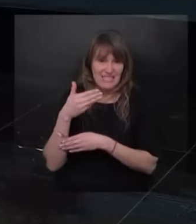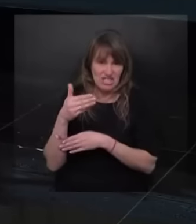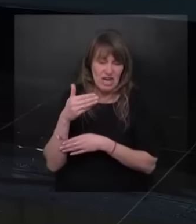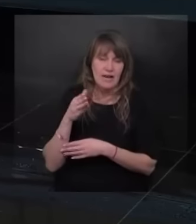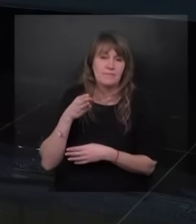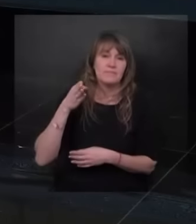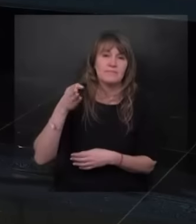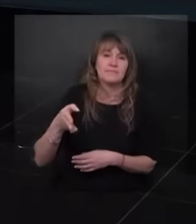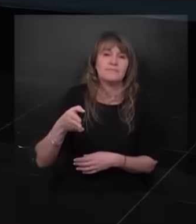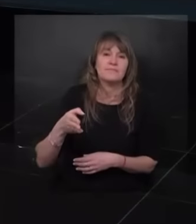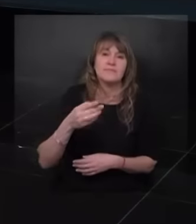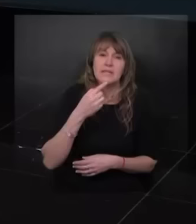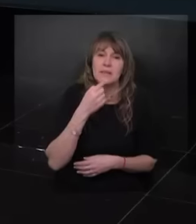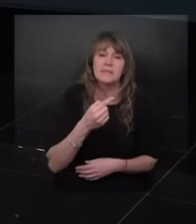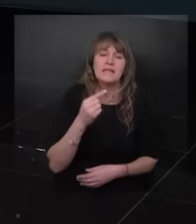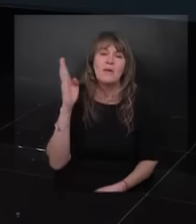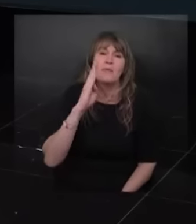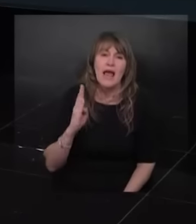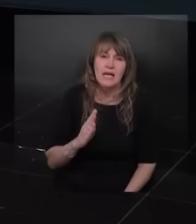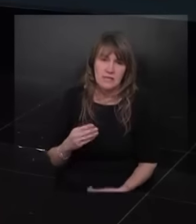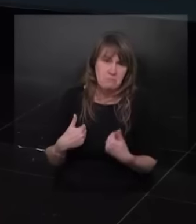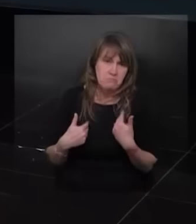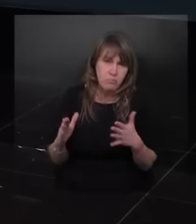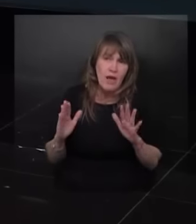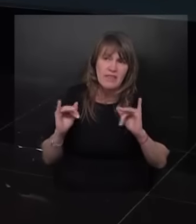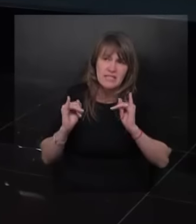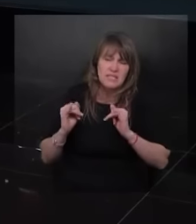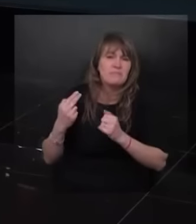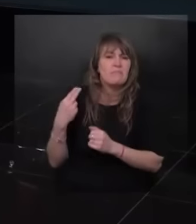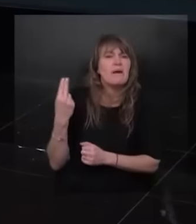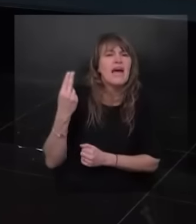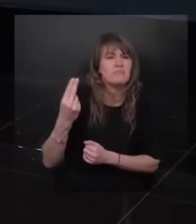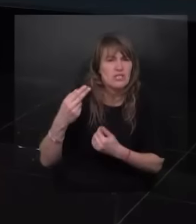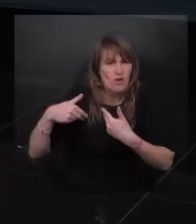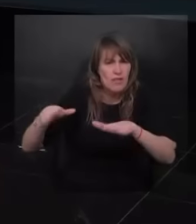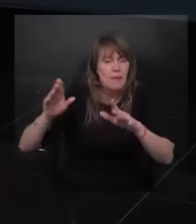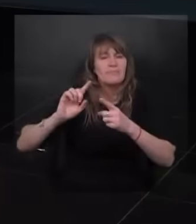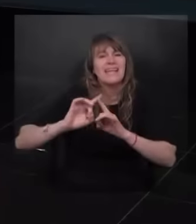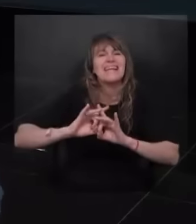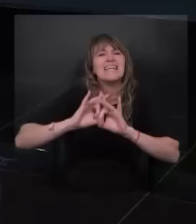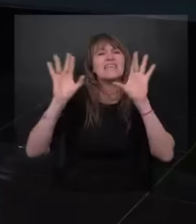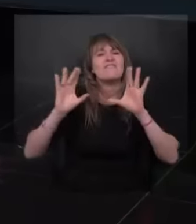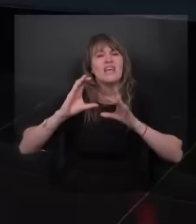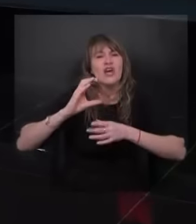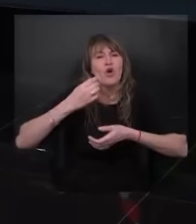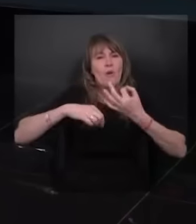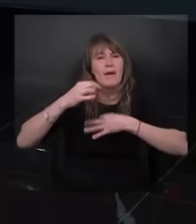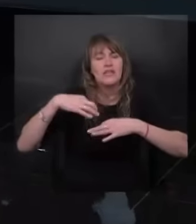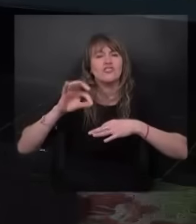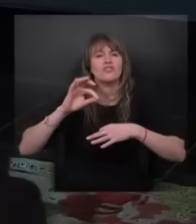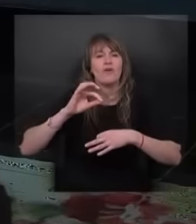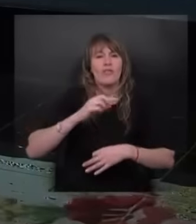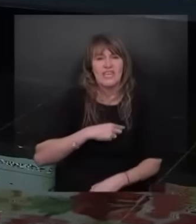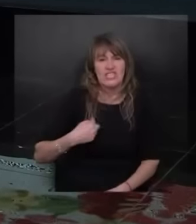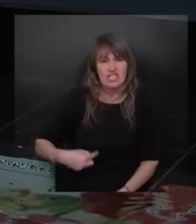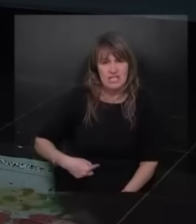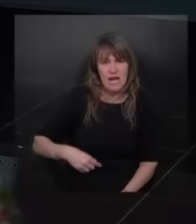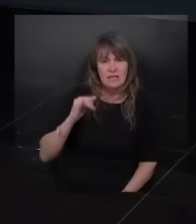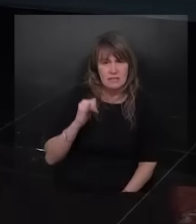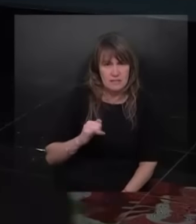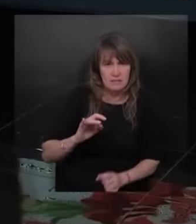cancillería dijo que Brasil está dispuesto a dar luz verde a un tratado de libre comercio con china Eso sí siempre y